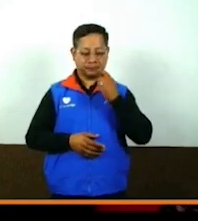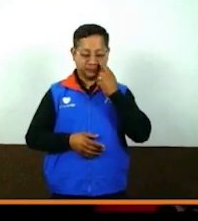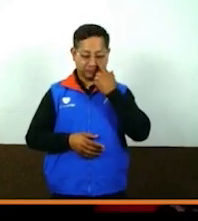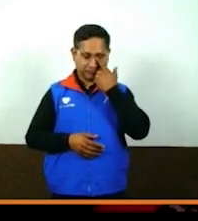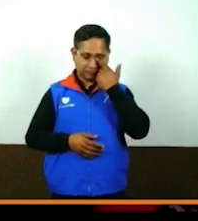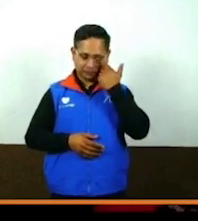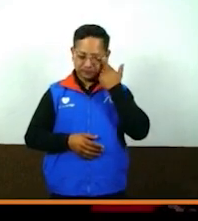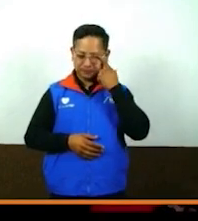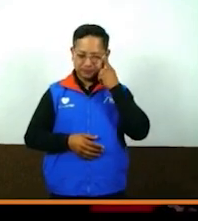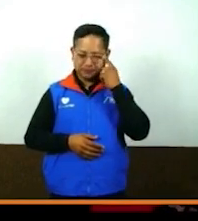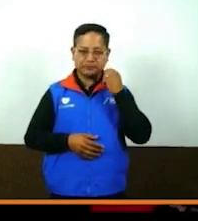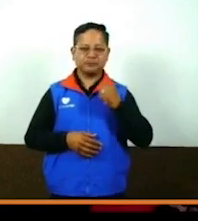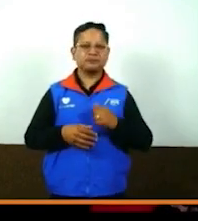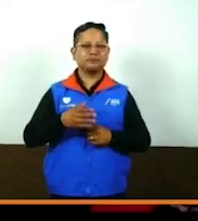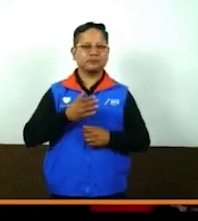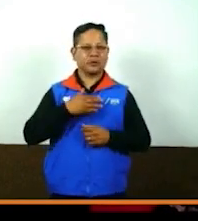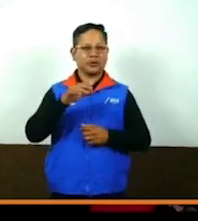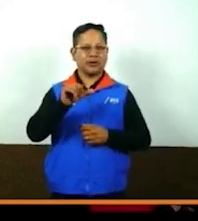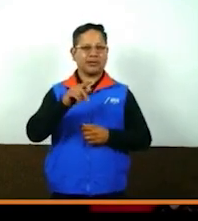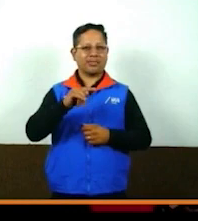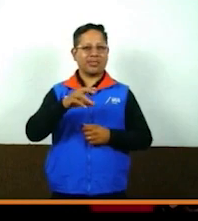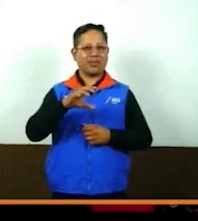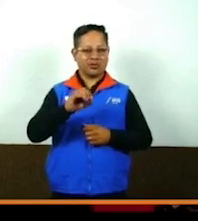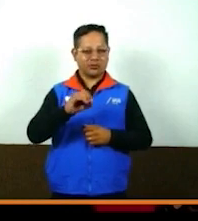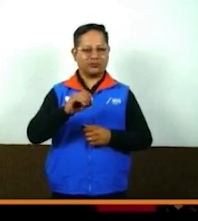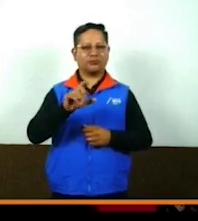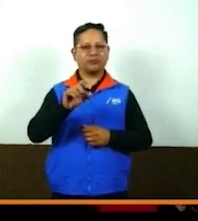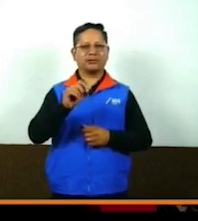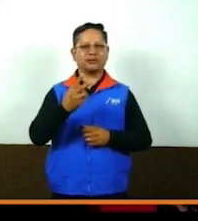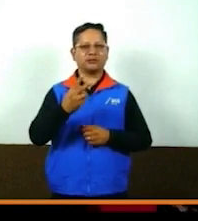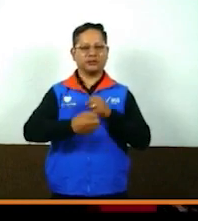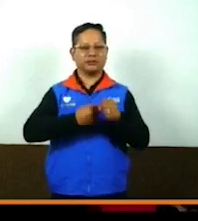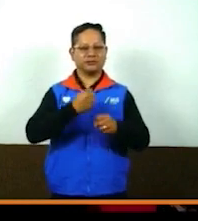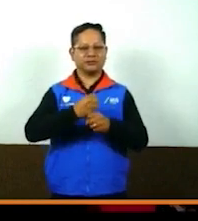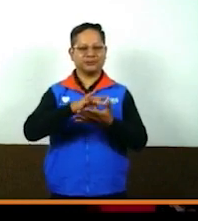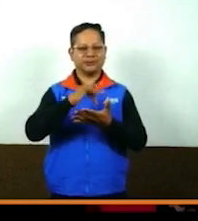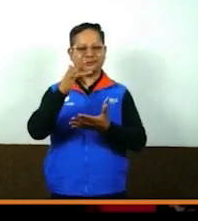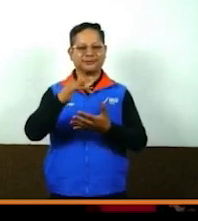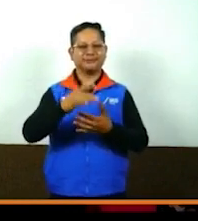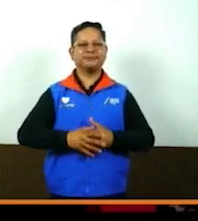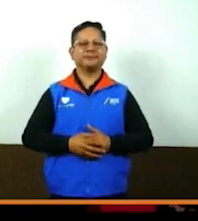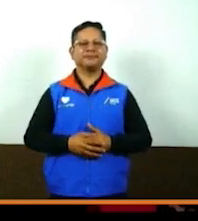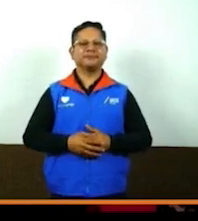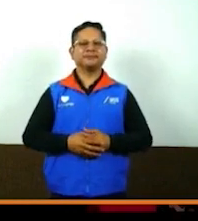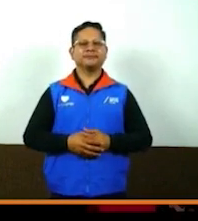Buenas noches, Antonio Vaca, de Industrias Peñoles, 22 años. Gracias.